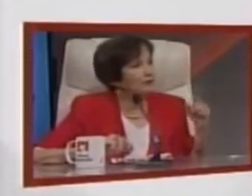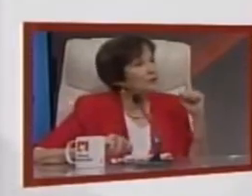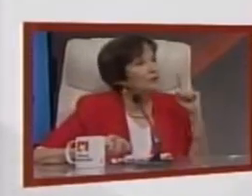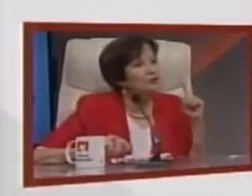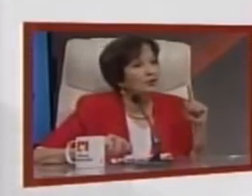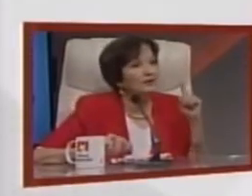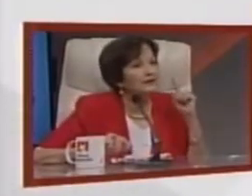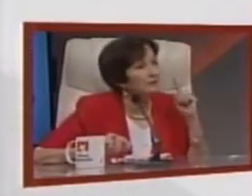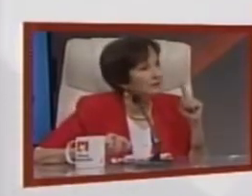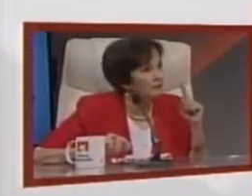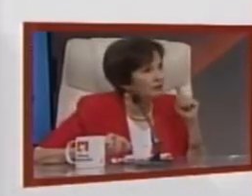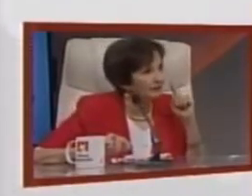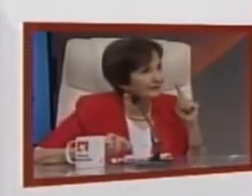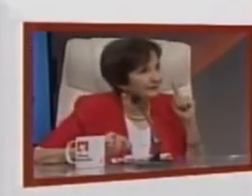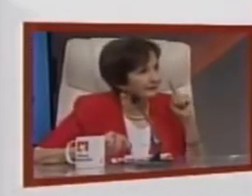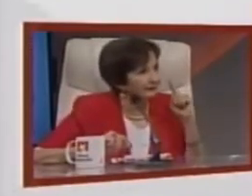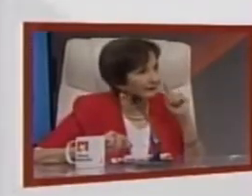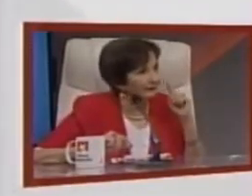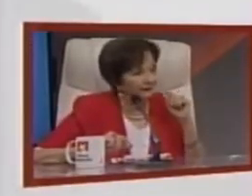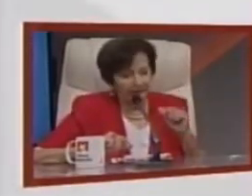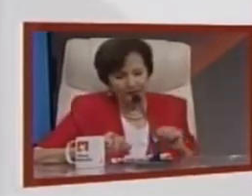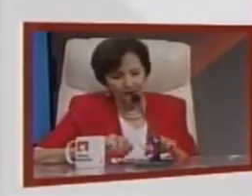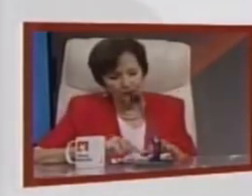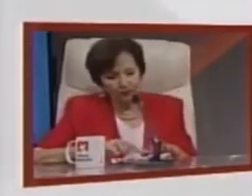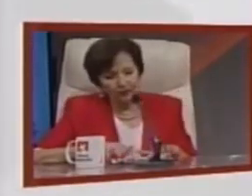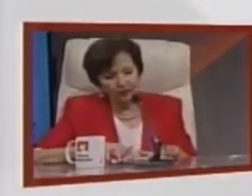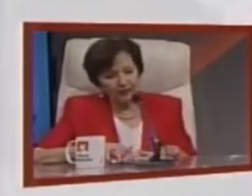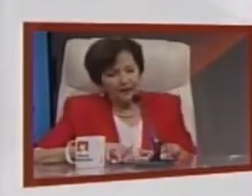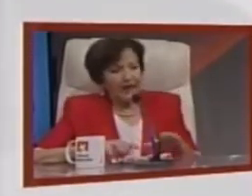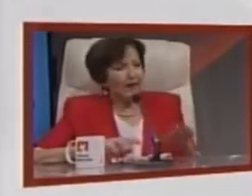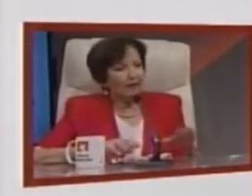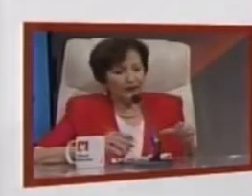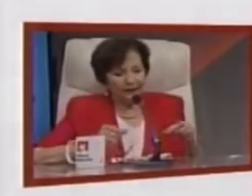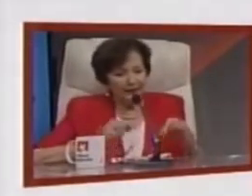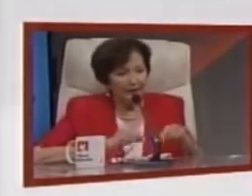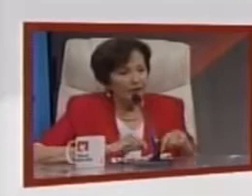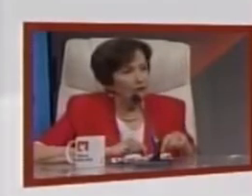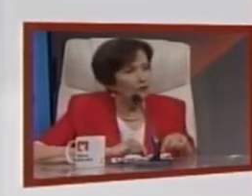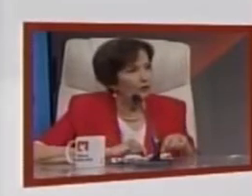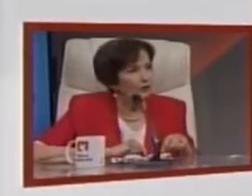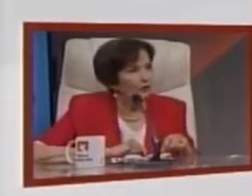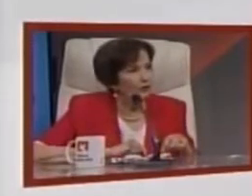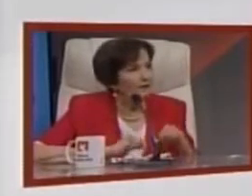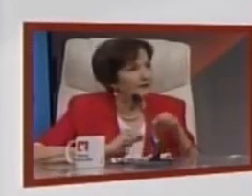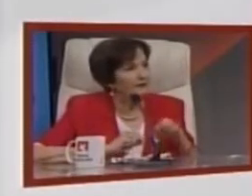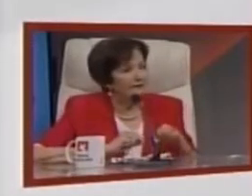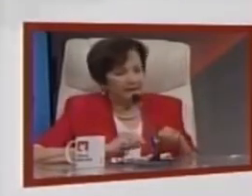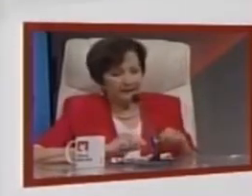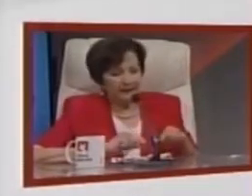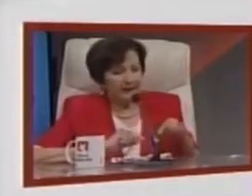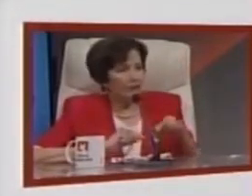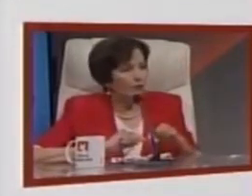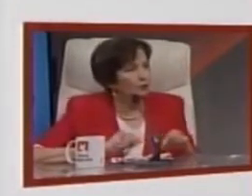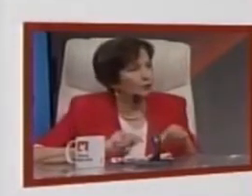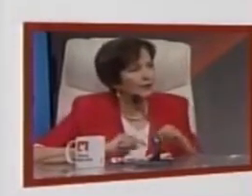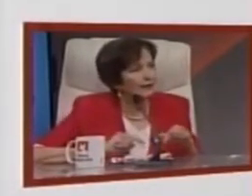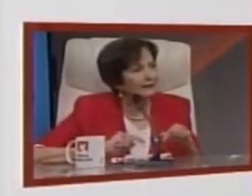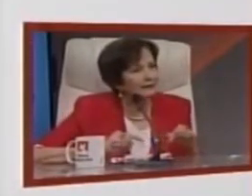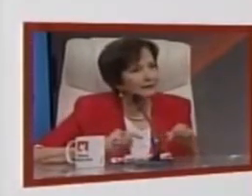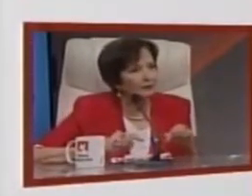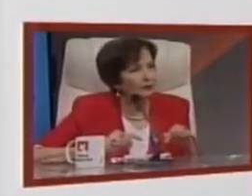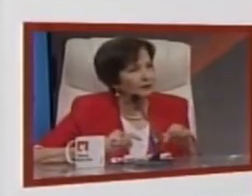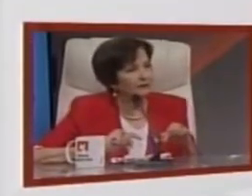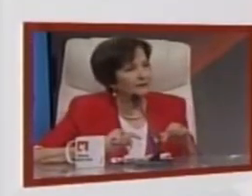obtenido 7 millones también de votos. Ahora, ¿qué ocurrió ayer? Una